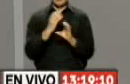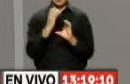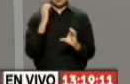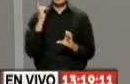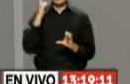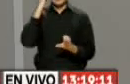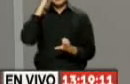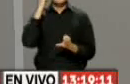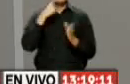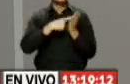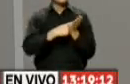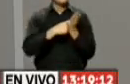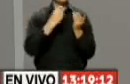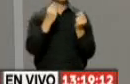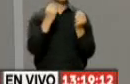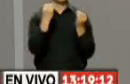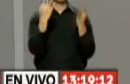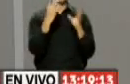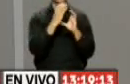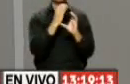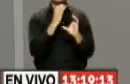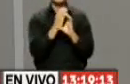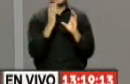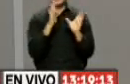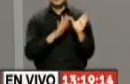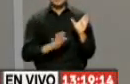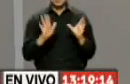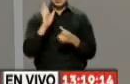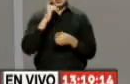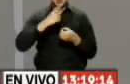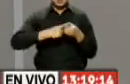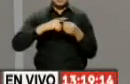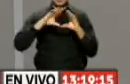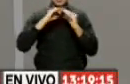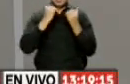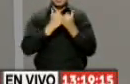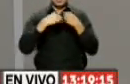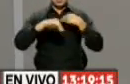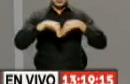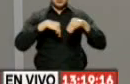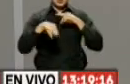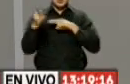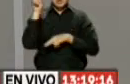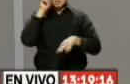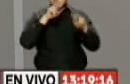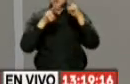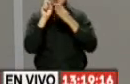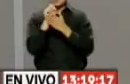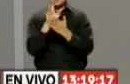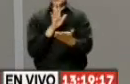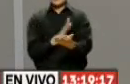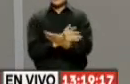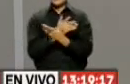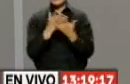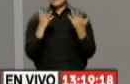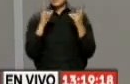definir el costo del pasaje urbano en la ciudad de Quito. La Comisión de Movilidad del Cabildo analiza el proyecto de estructura tarifaria que